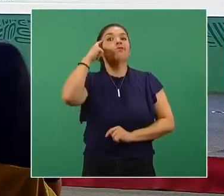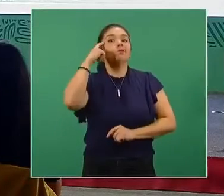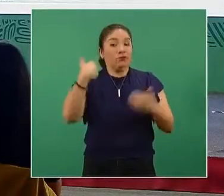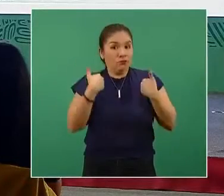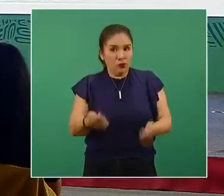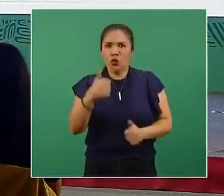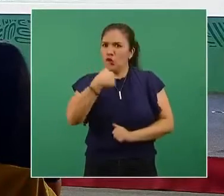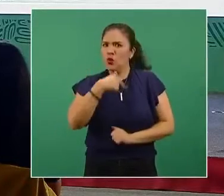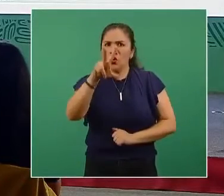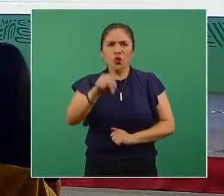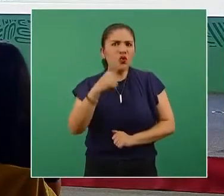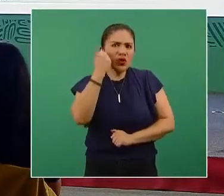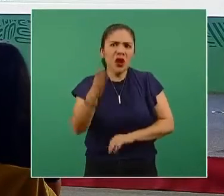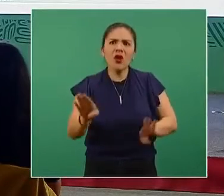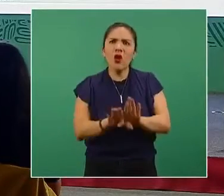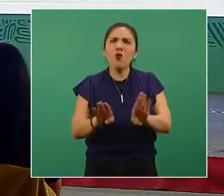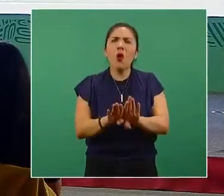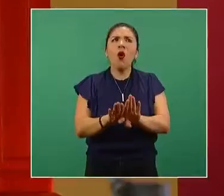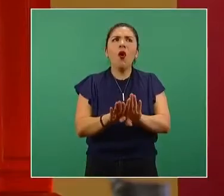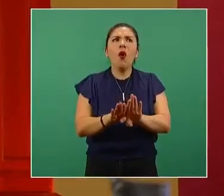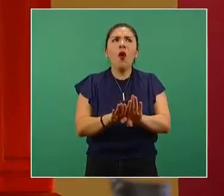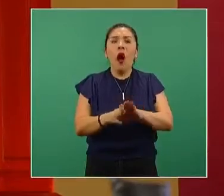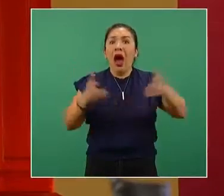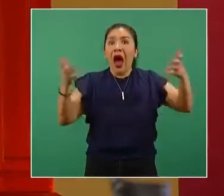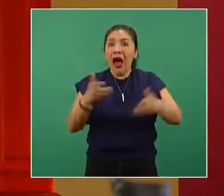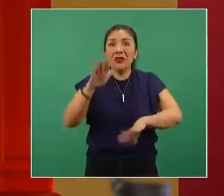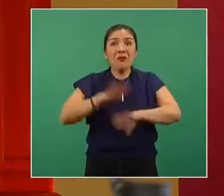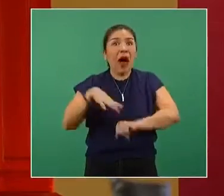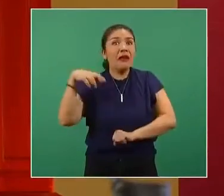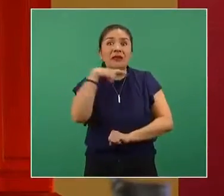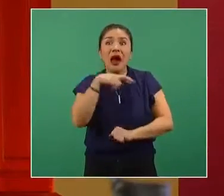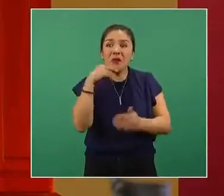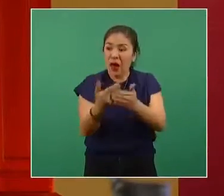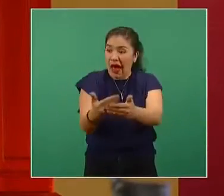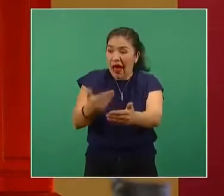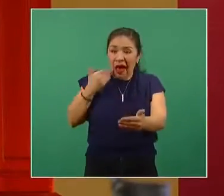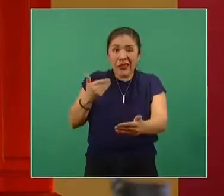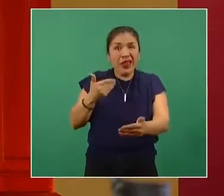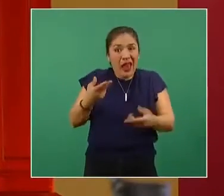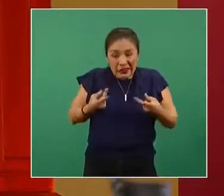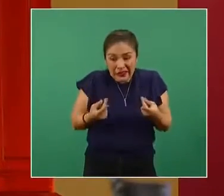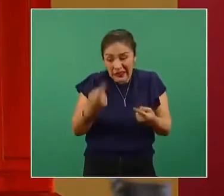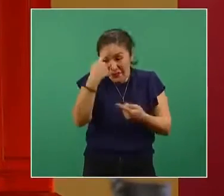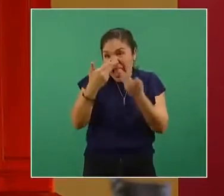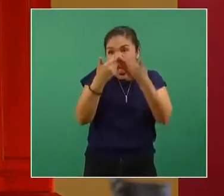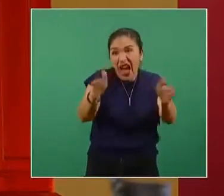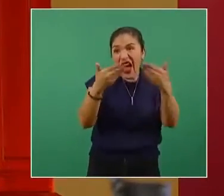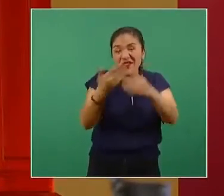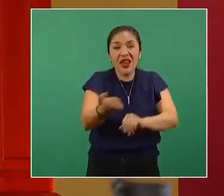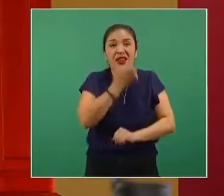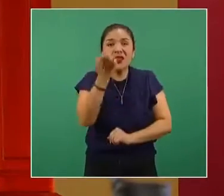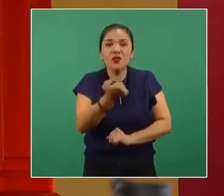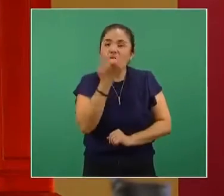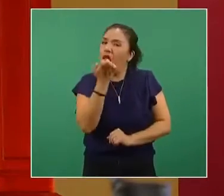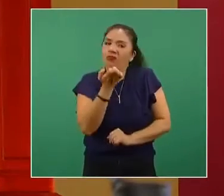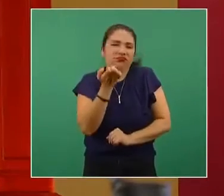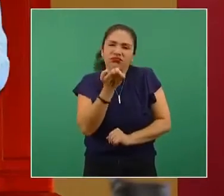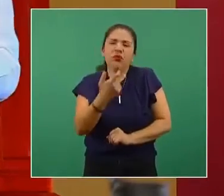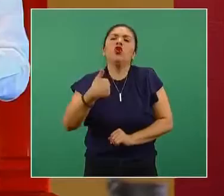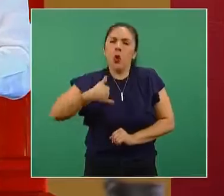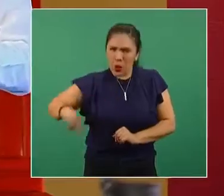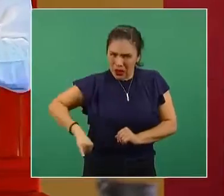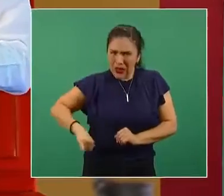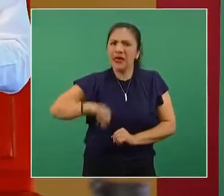no queremos una acción precipitada o acelerada de apertura del sistema educativo, sí nos